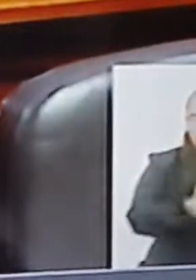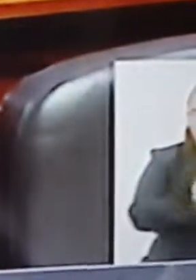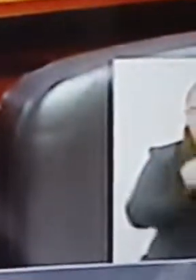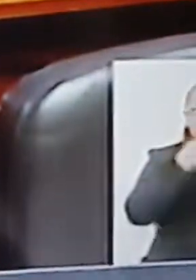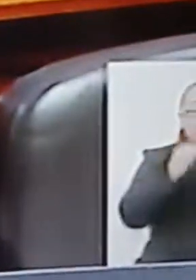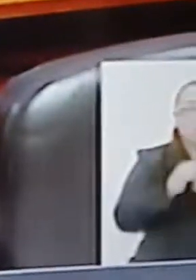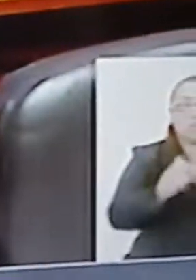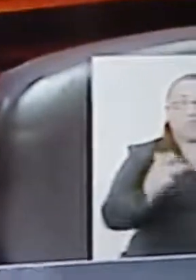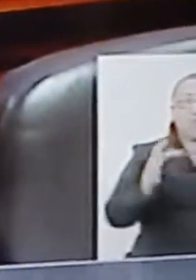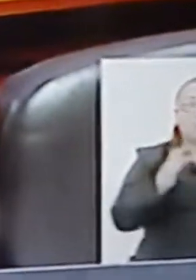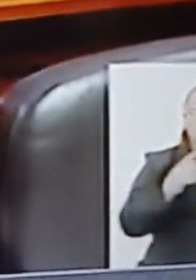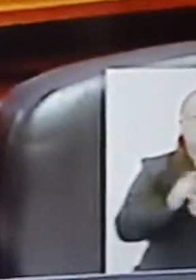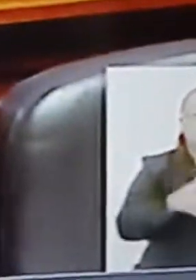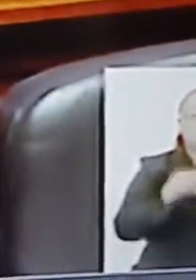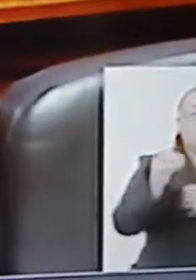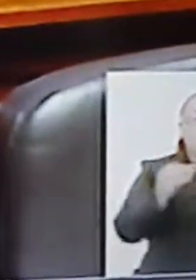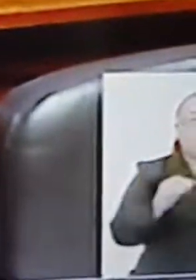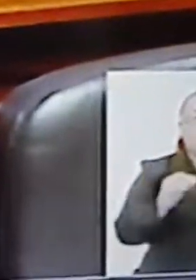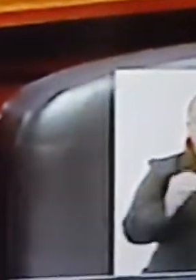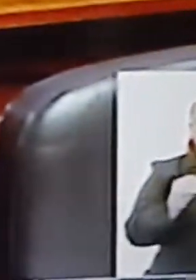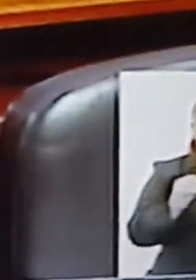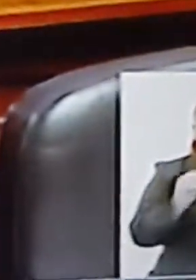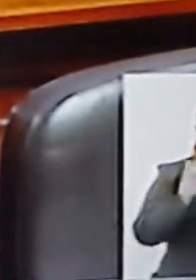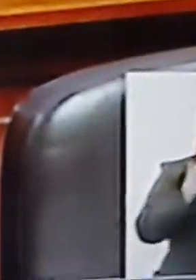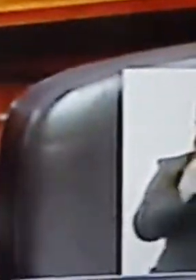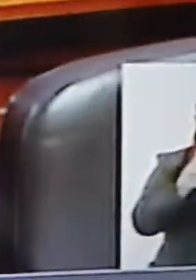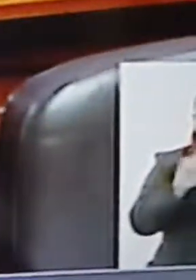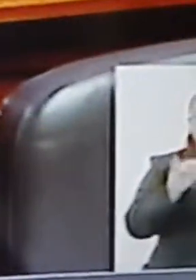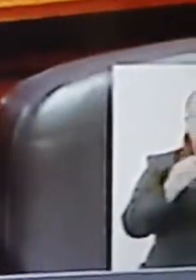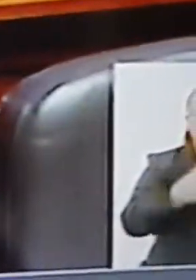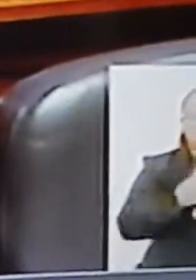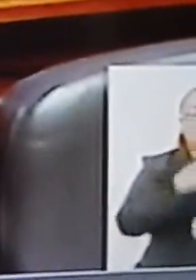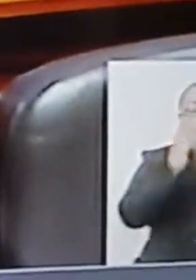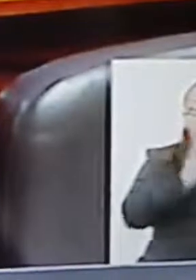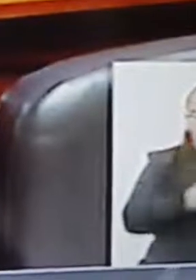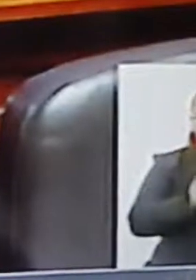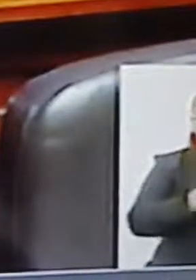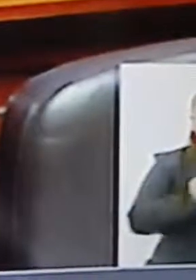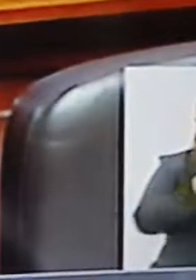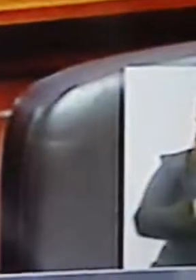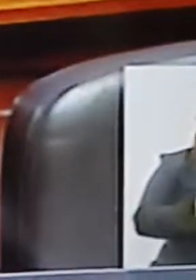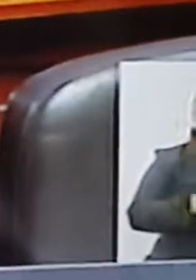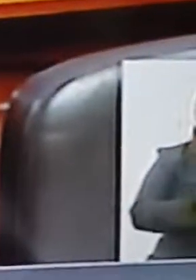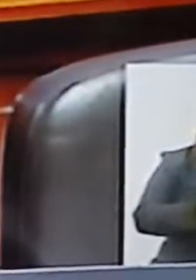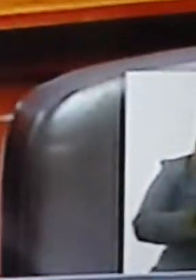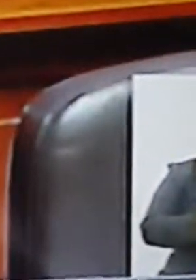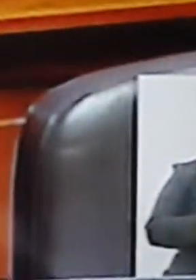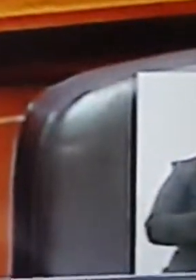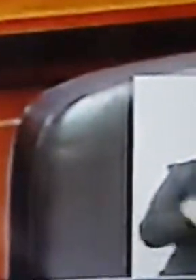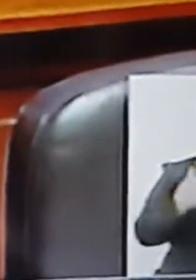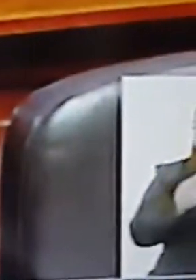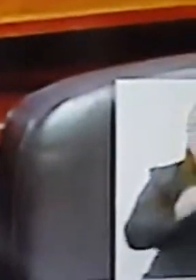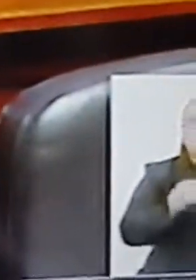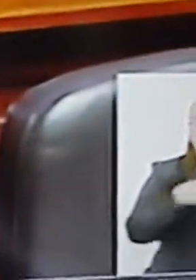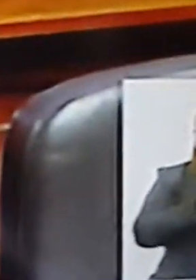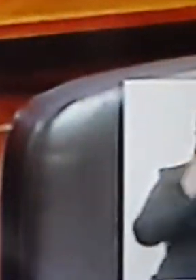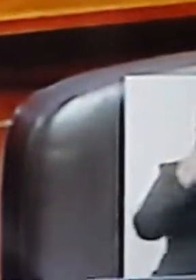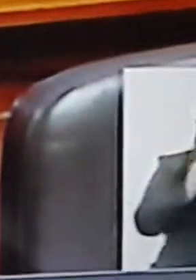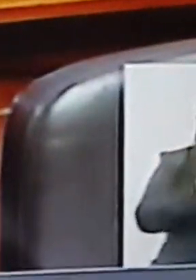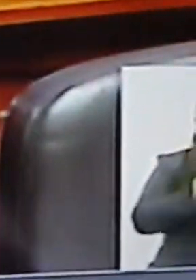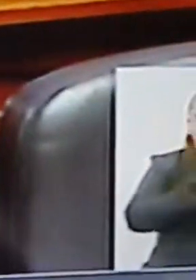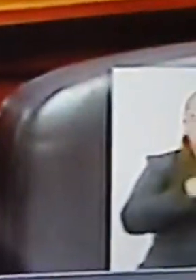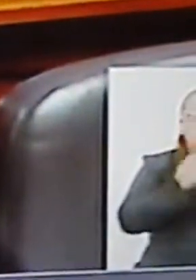recuerdo perfectamente que los costos de la urea eran prohibitivos para los campesinos, imposible. Hicimos un acuerdo